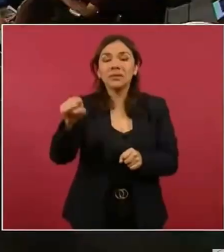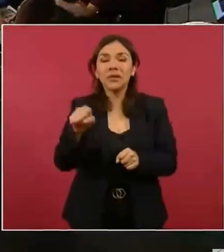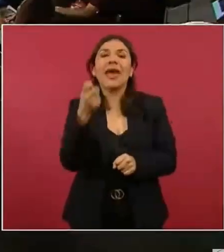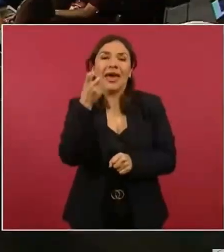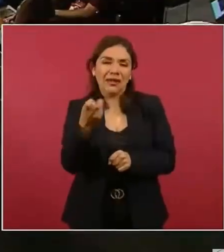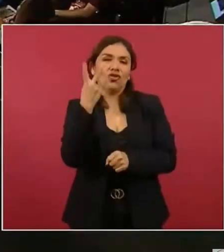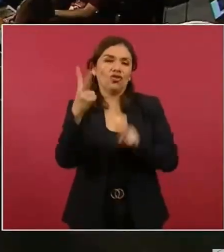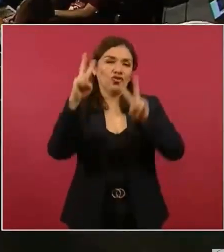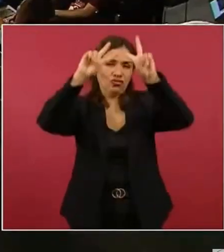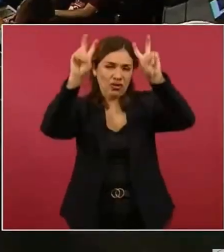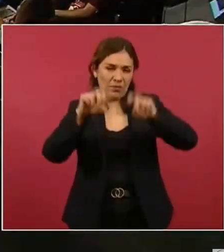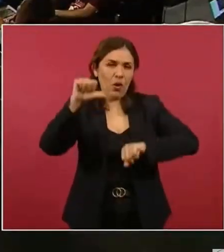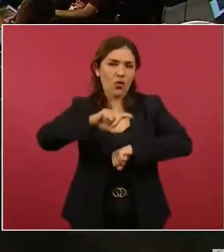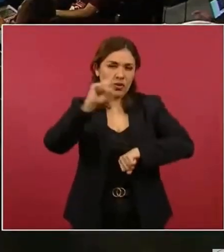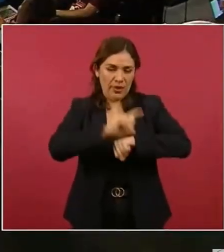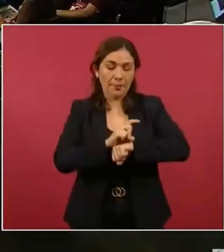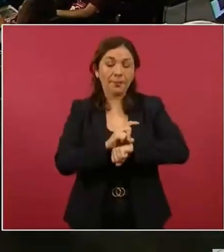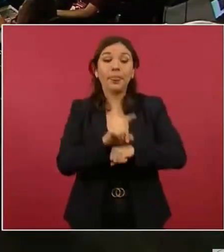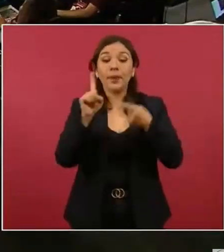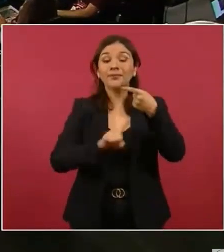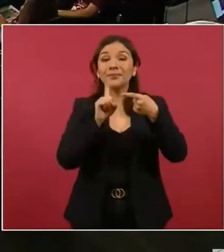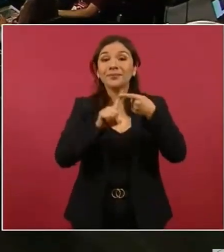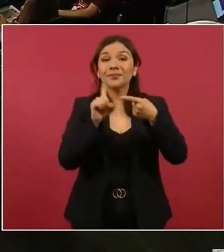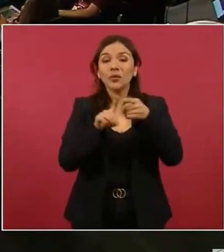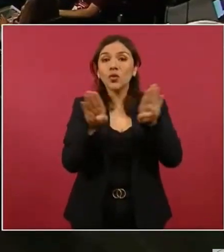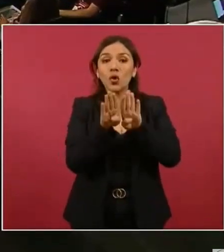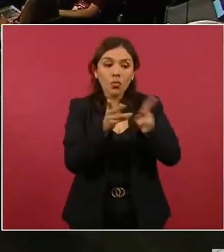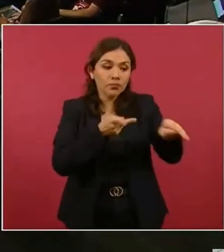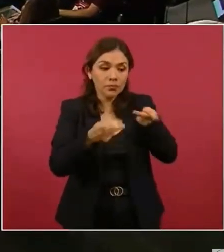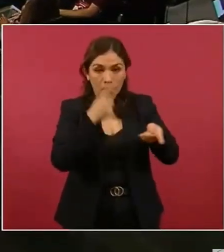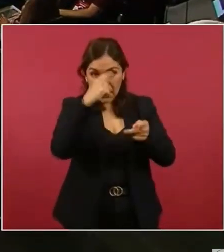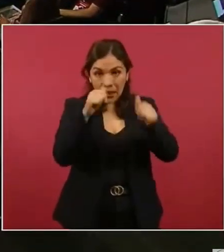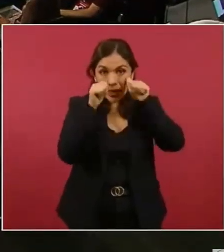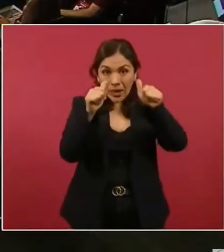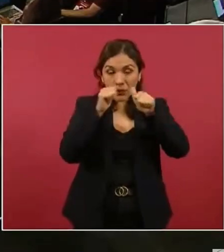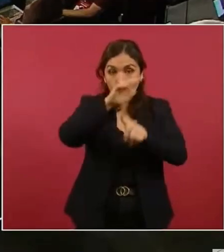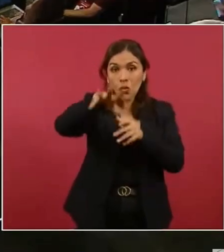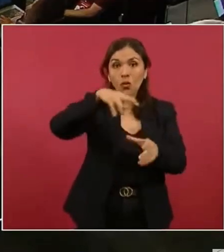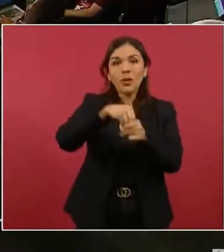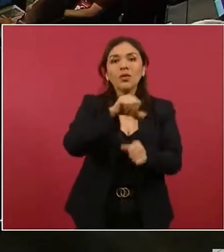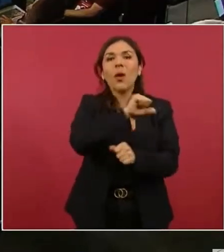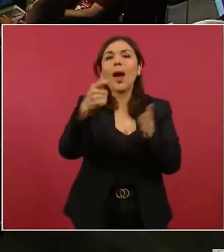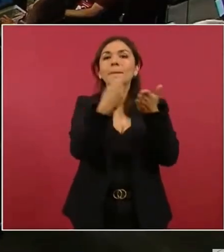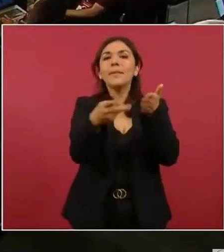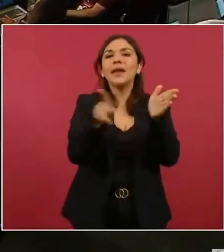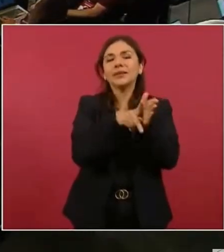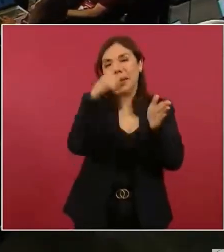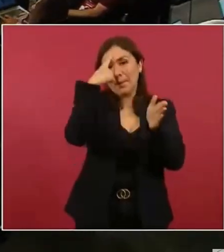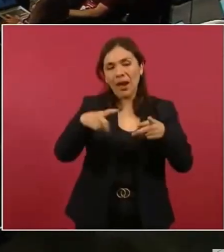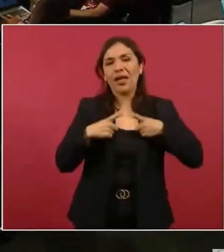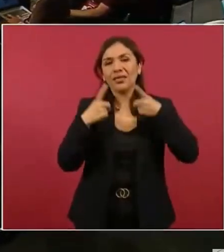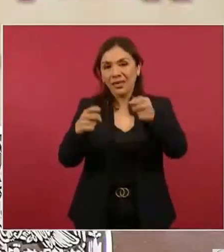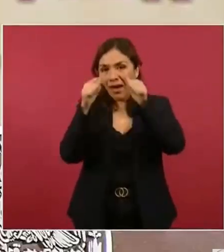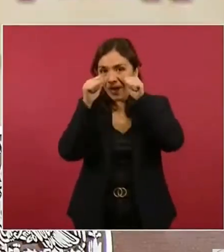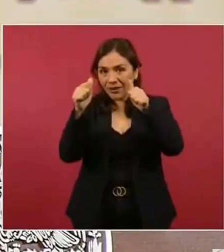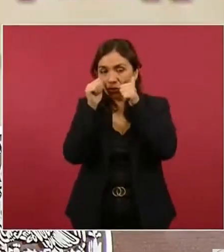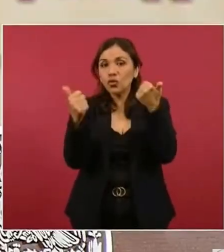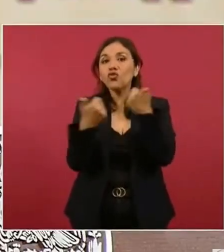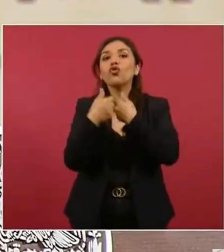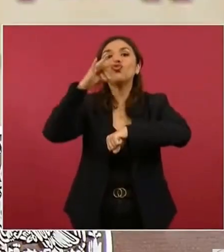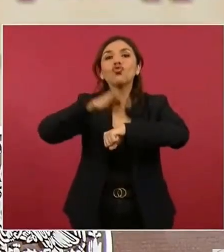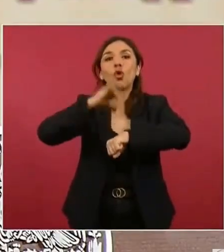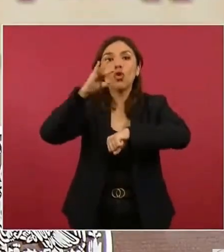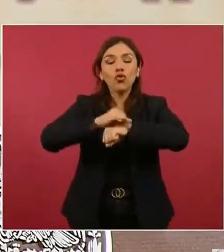que tratará en general. El primero, el plan de cobertura de plazas asociadas a la prestación de servicios